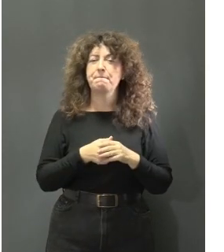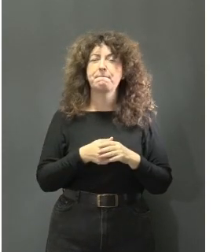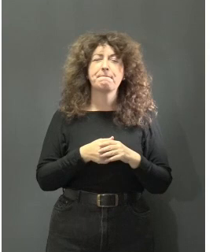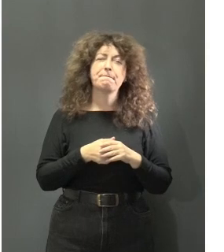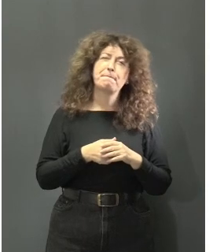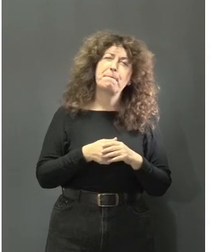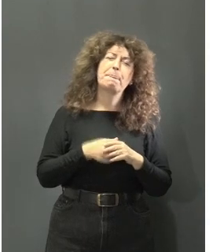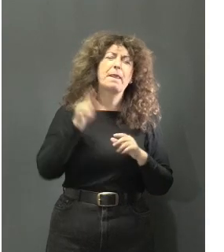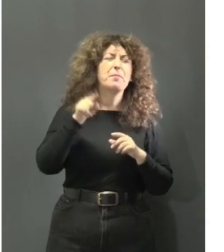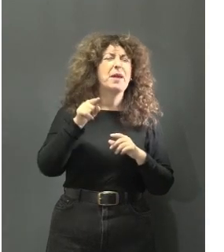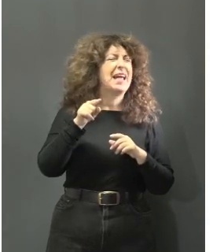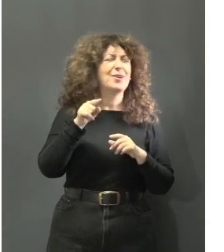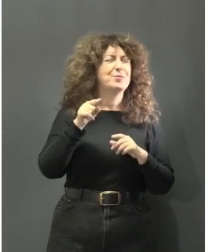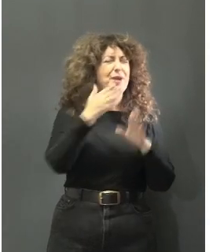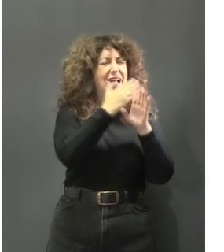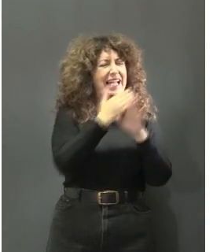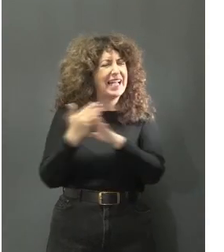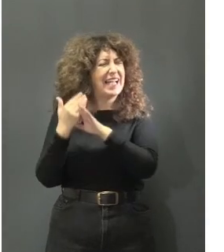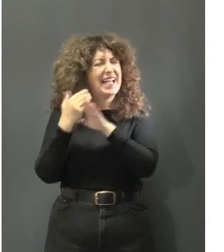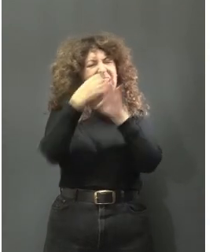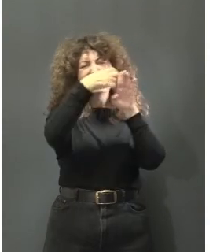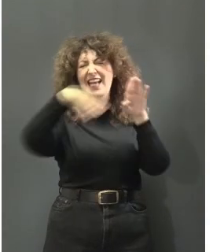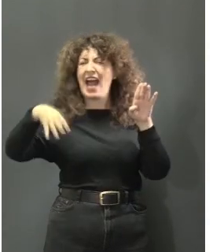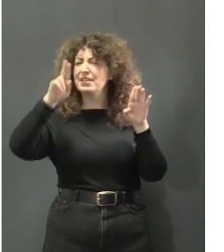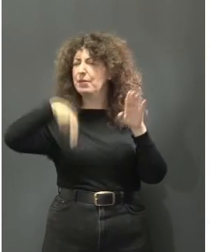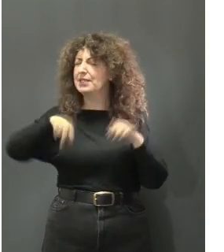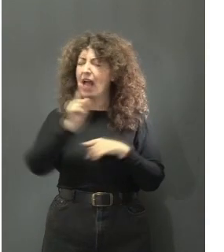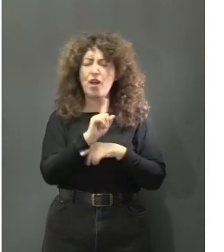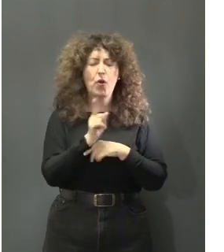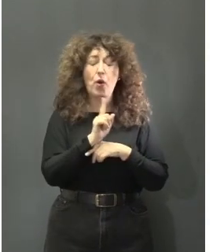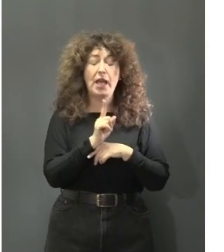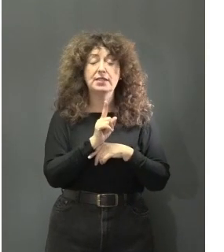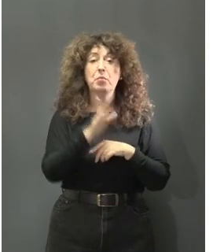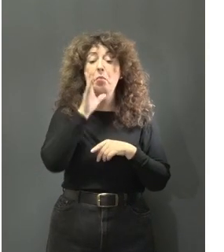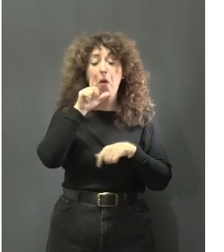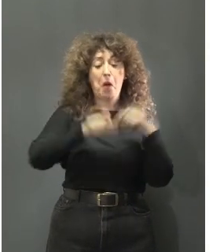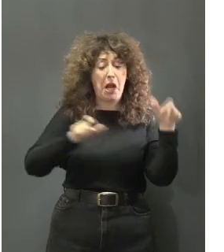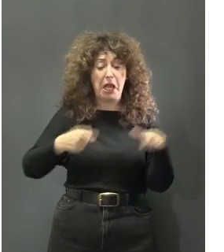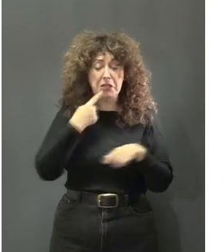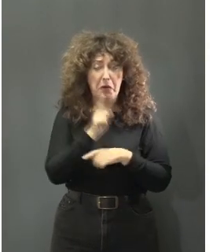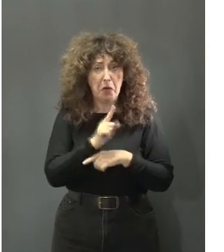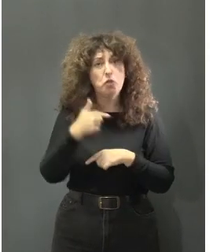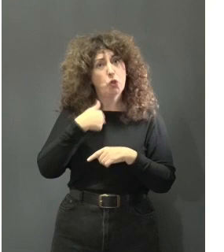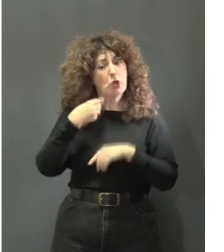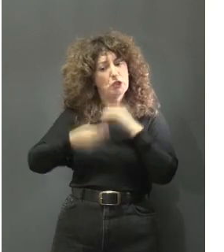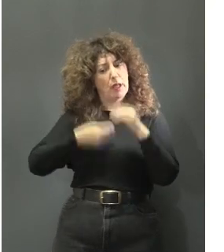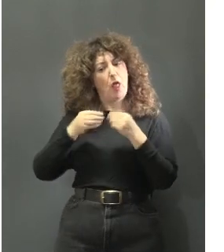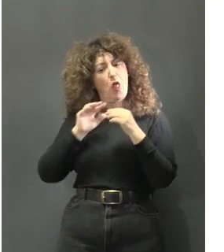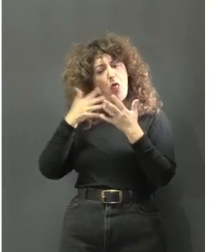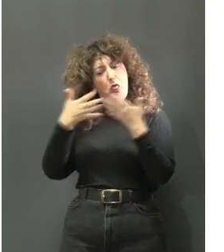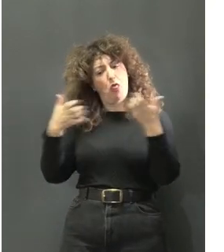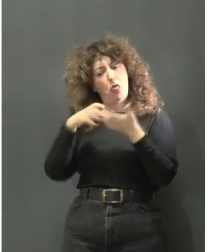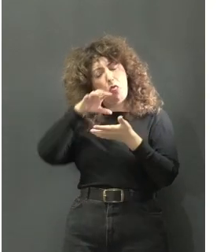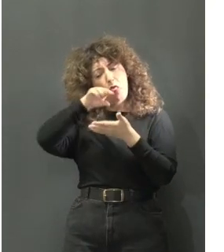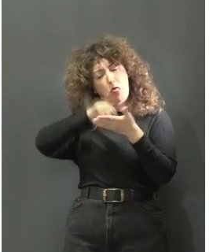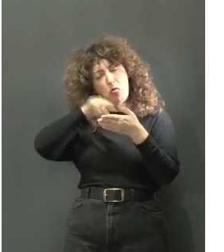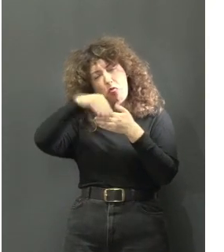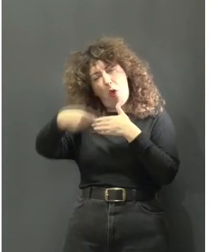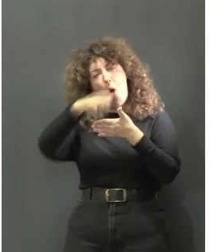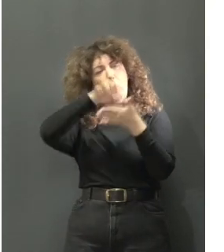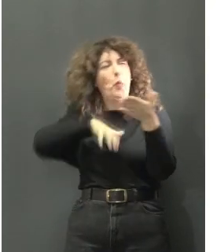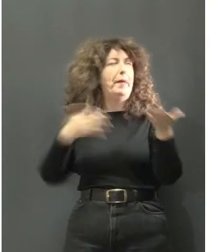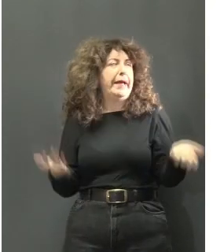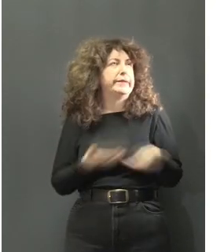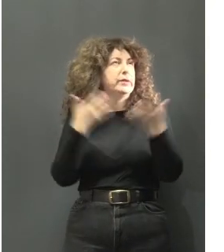es transversal. No es transversal porque la gente no dice, estoy haciendo un documento sobre, yo qué